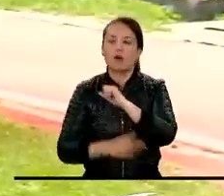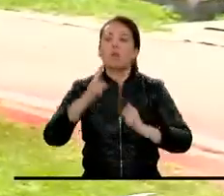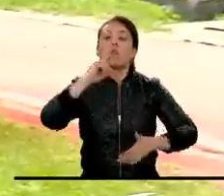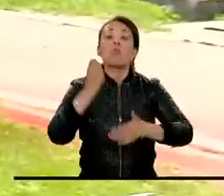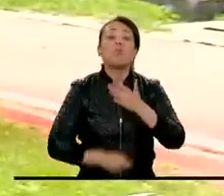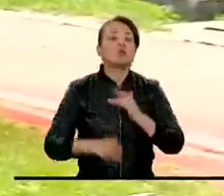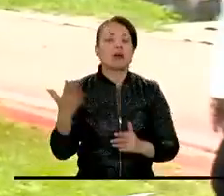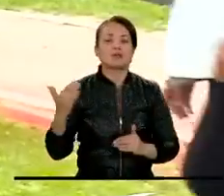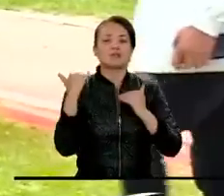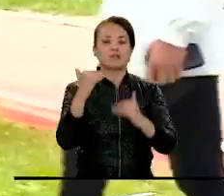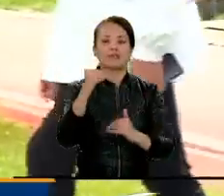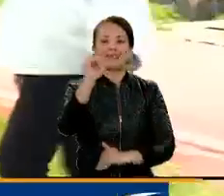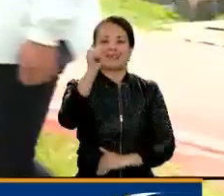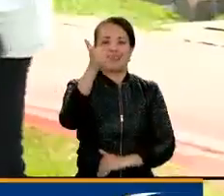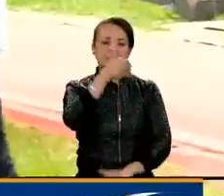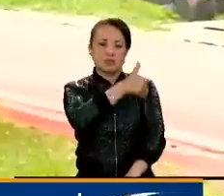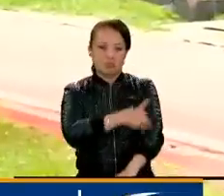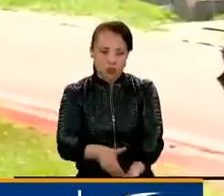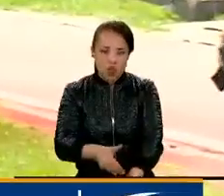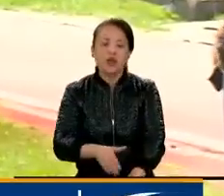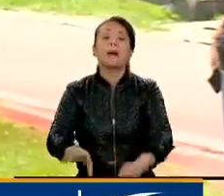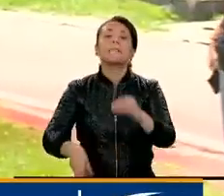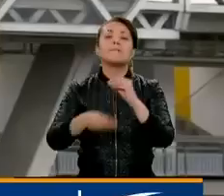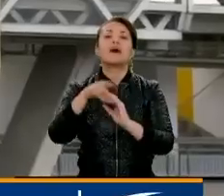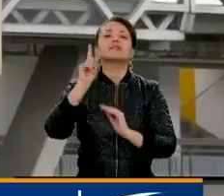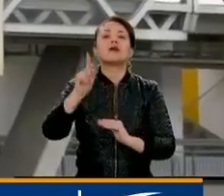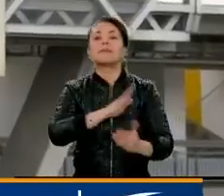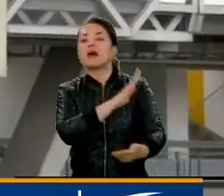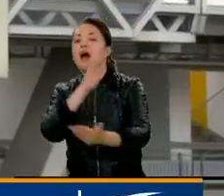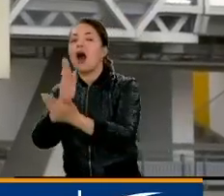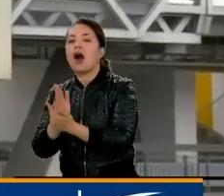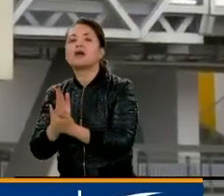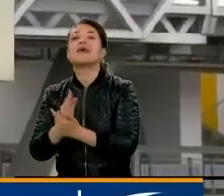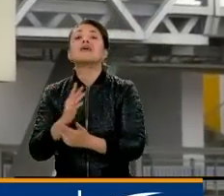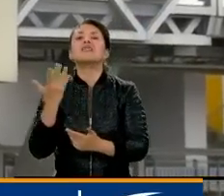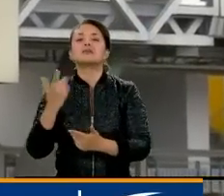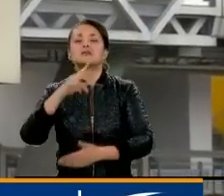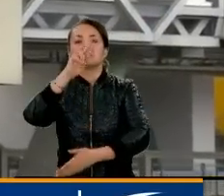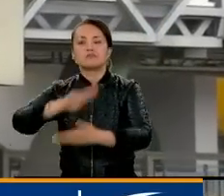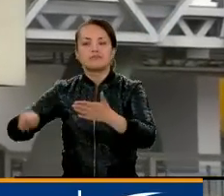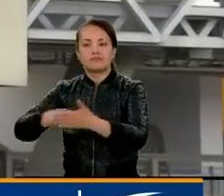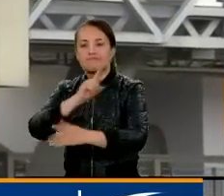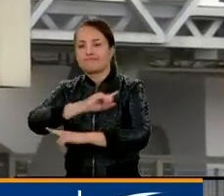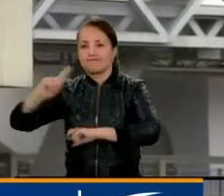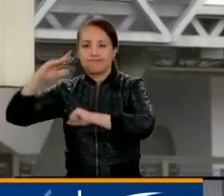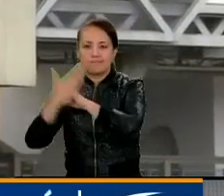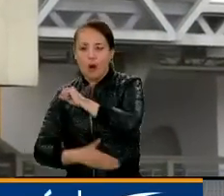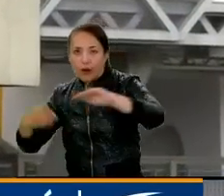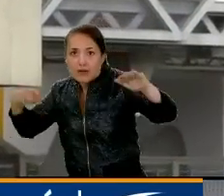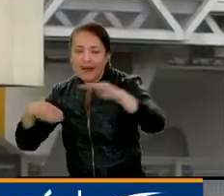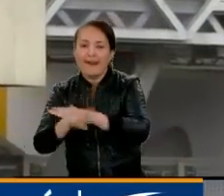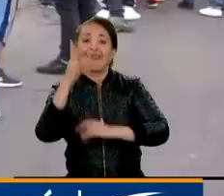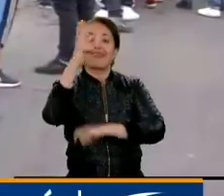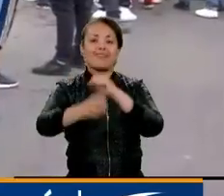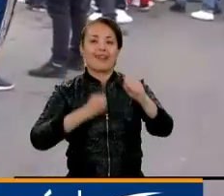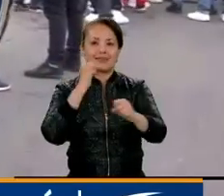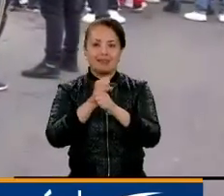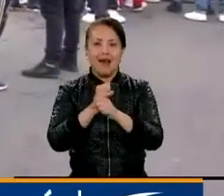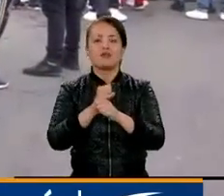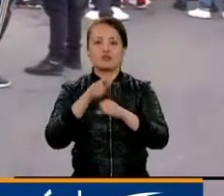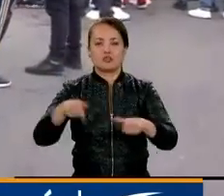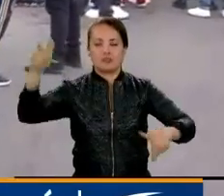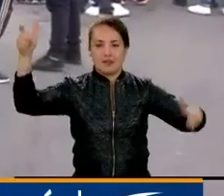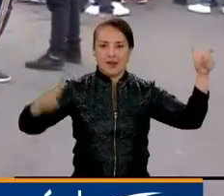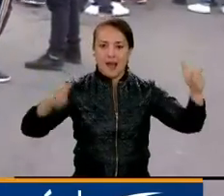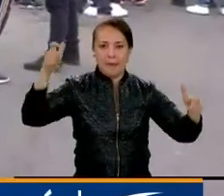hasta 10 millones de pesos y tendrán una sanción de hasta 3 años, en donde se les prohibirá el ingreso al Estadio del